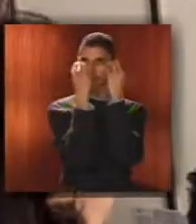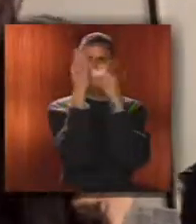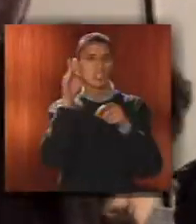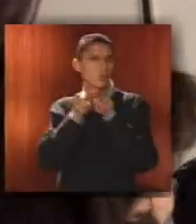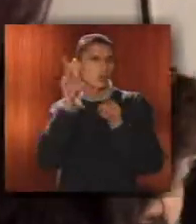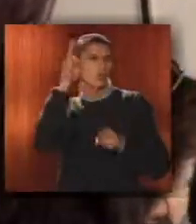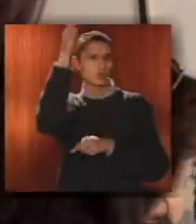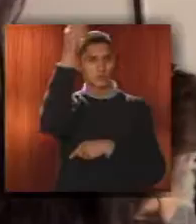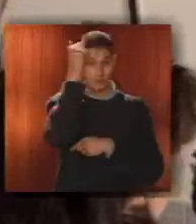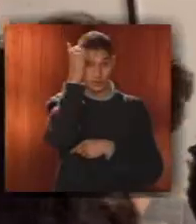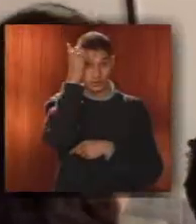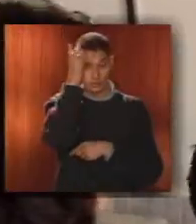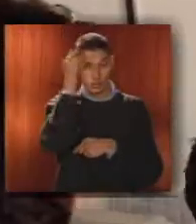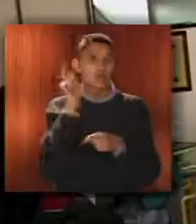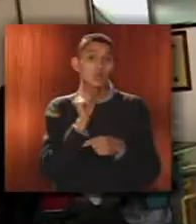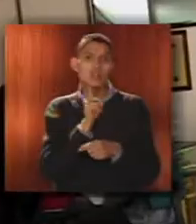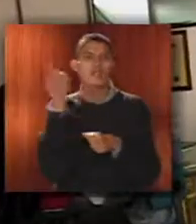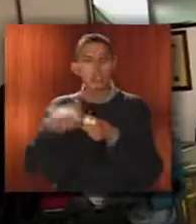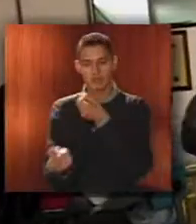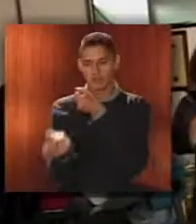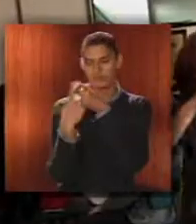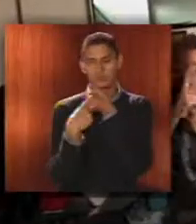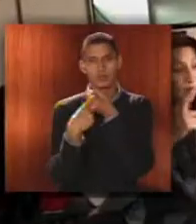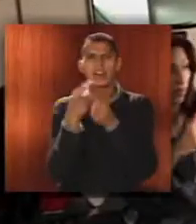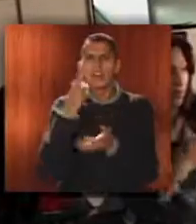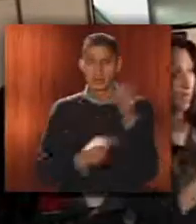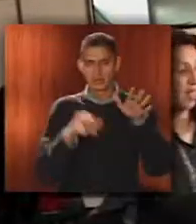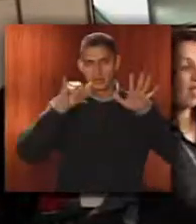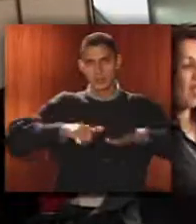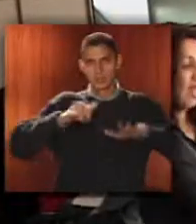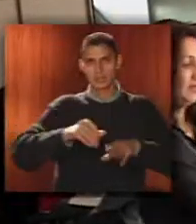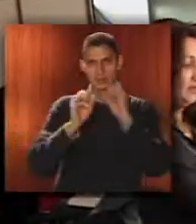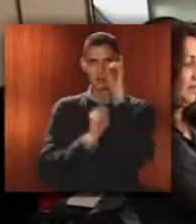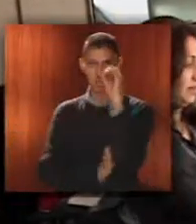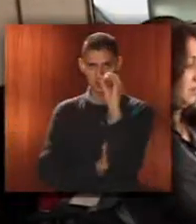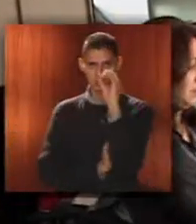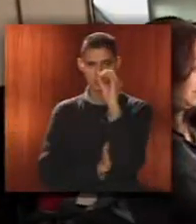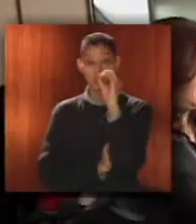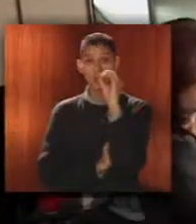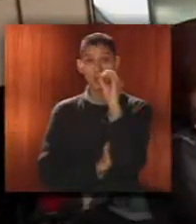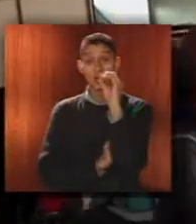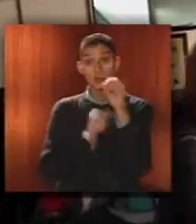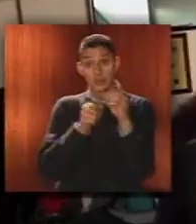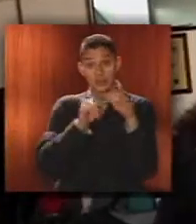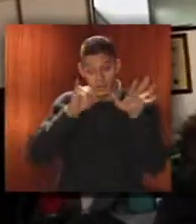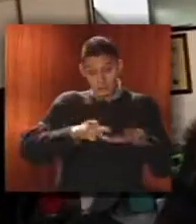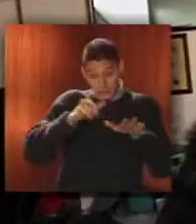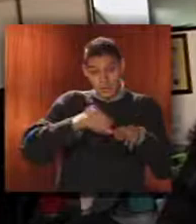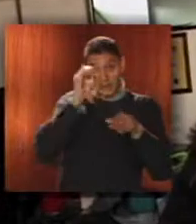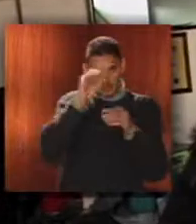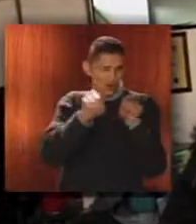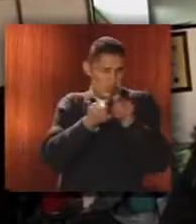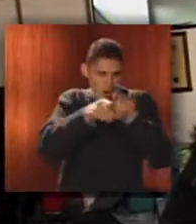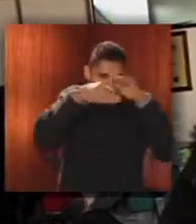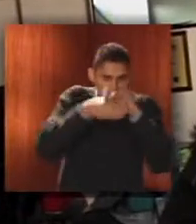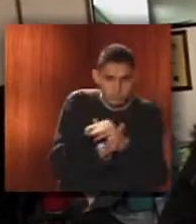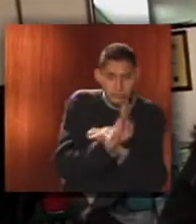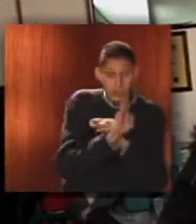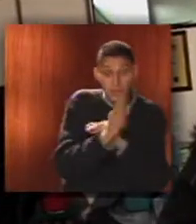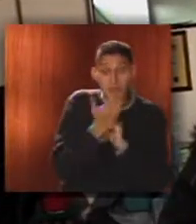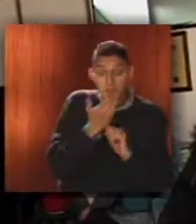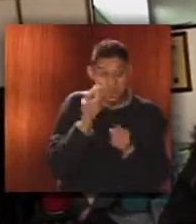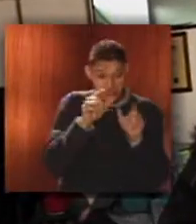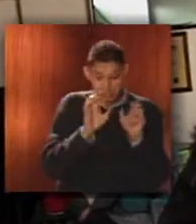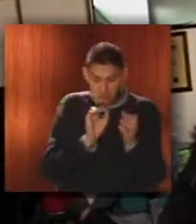ser maestros, las personas sordas, tendrían que matricularse en el semestre cero. Si aprueban el